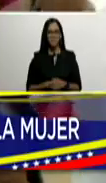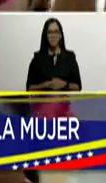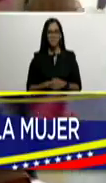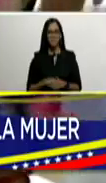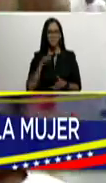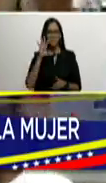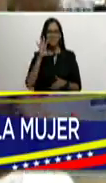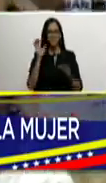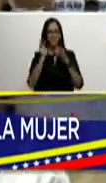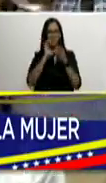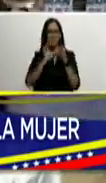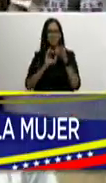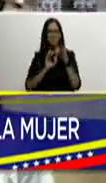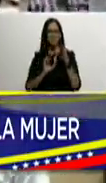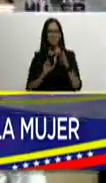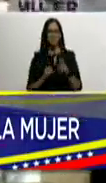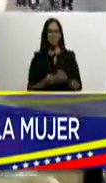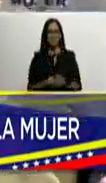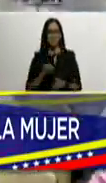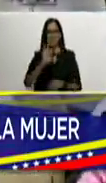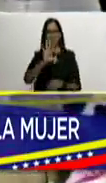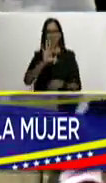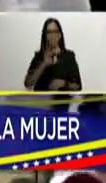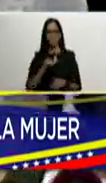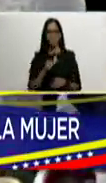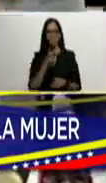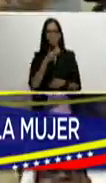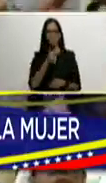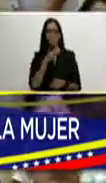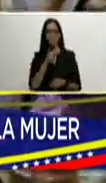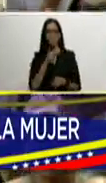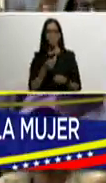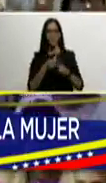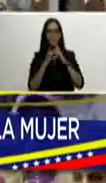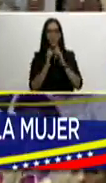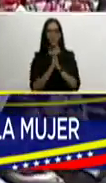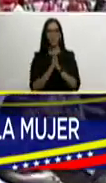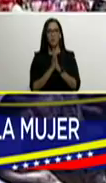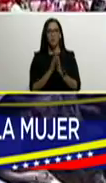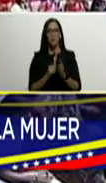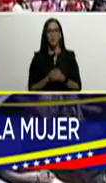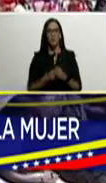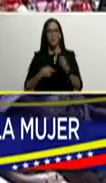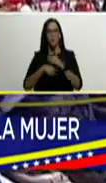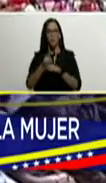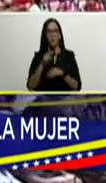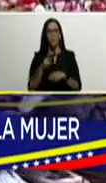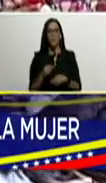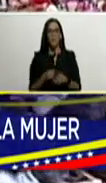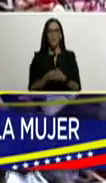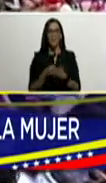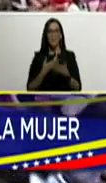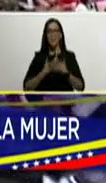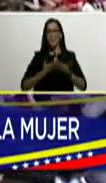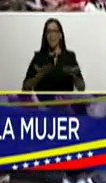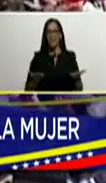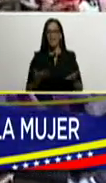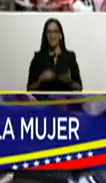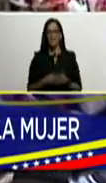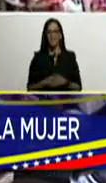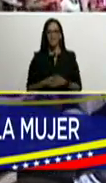5 vértices. 5 vértices. Un micrófono que me puedan prestar, por favor. Voy para allá adelante porque les traje un regalo.